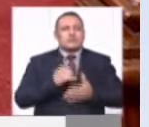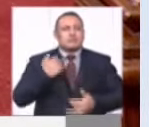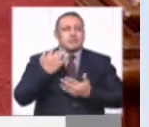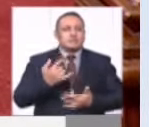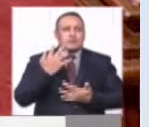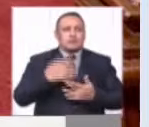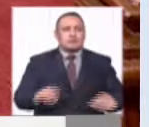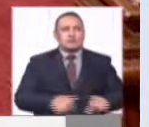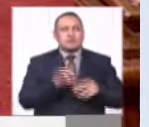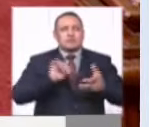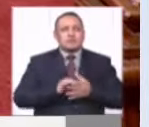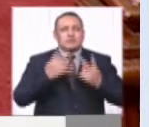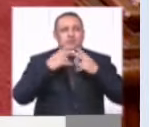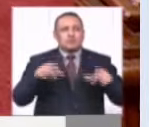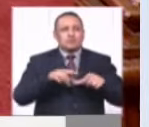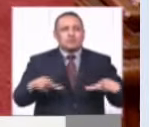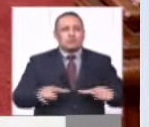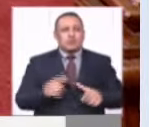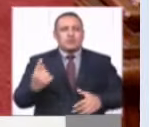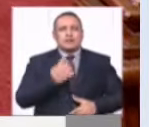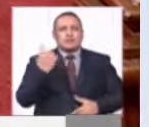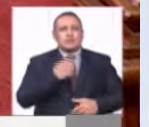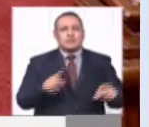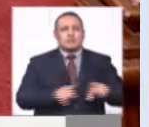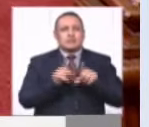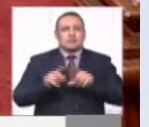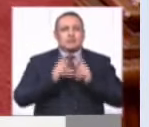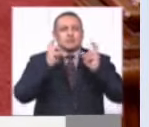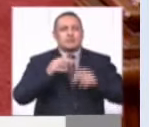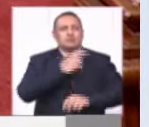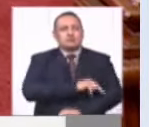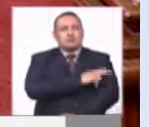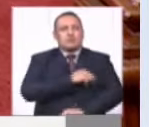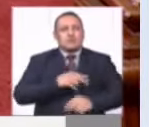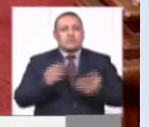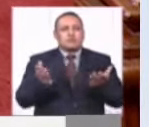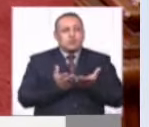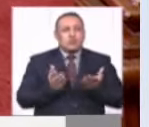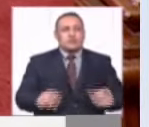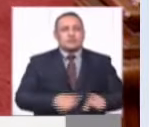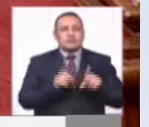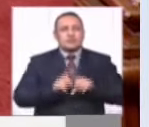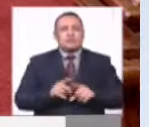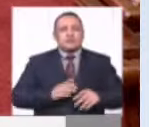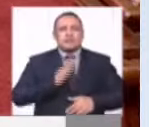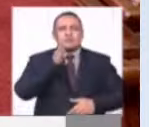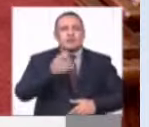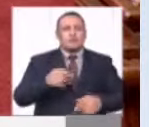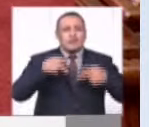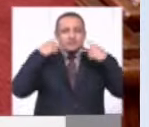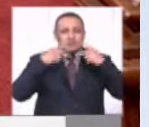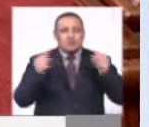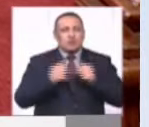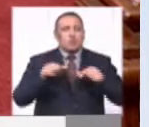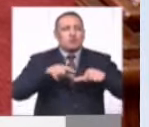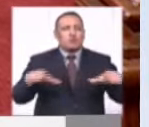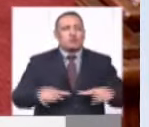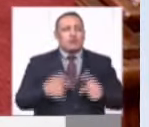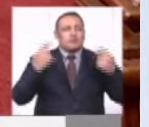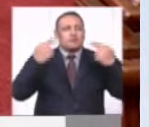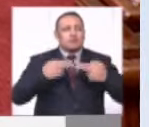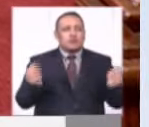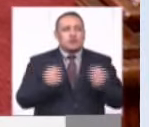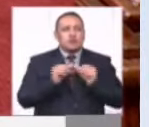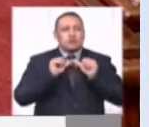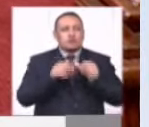esperando. Iremos a las zonas altoandinas a ver el tema de los hospitales y de las escuelas. Iremos a la Amazonía y a las zonas de frontera